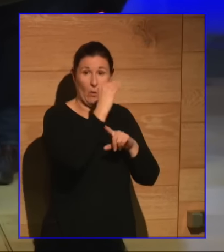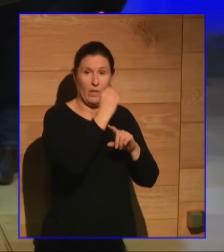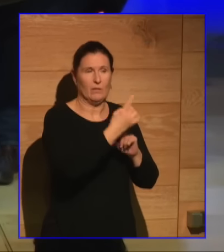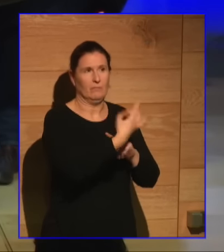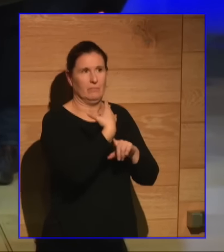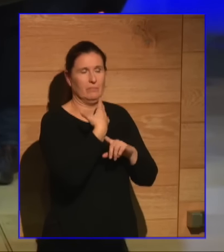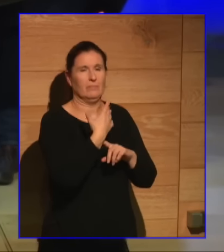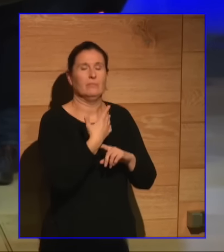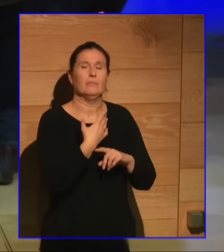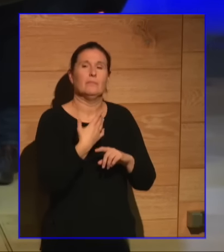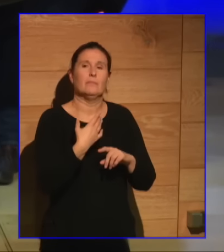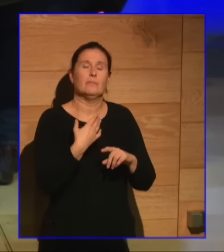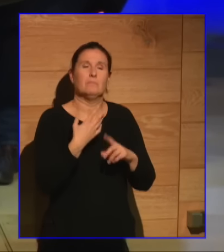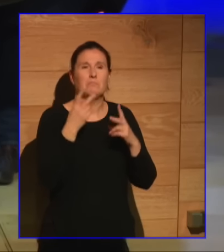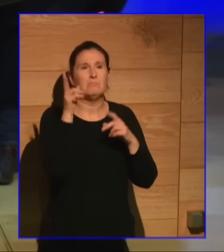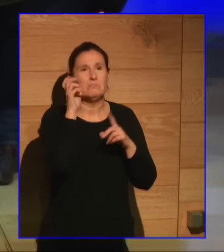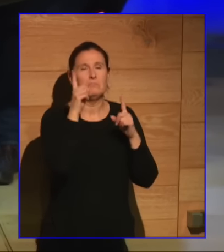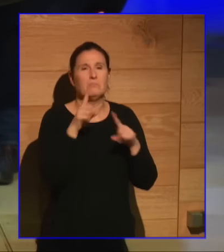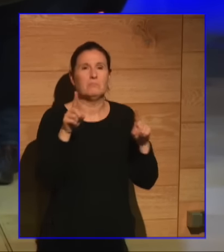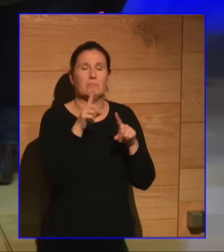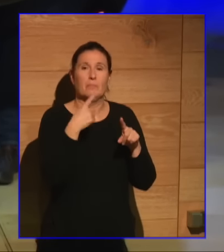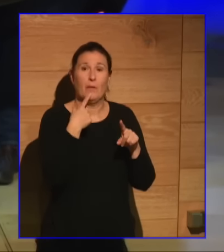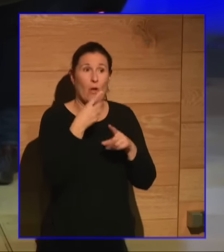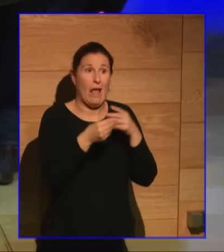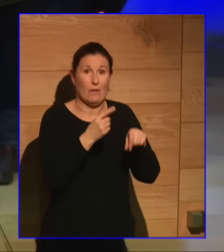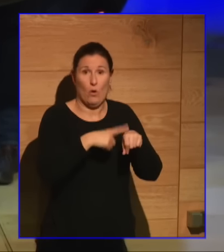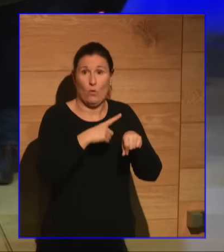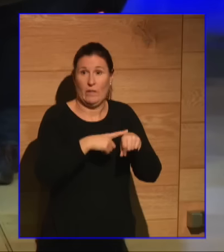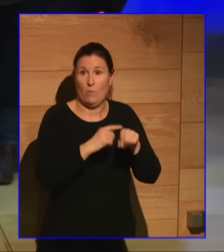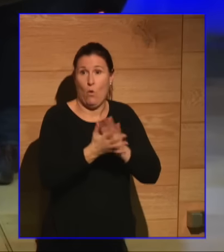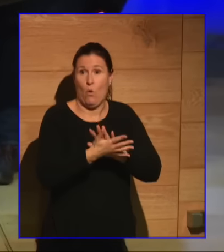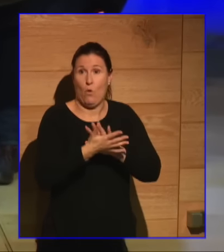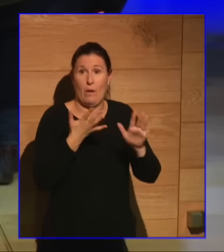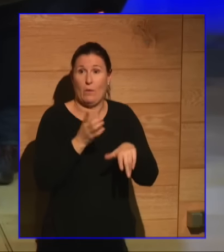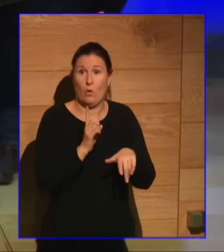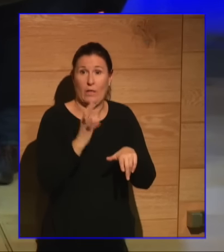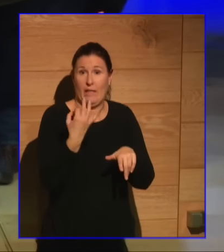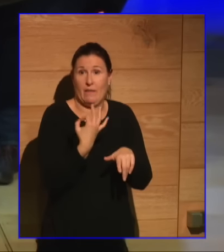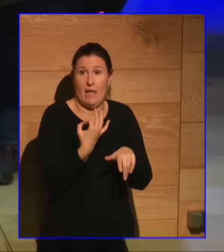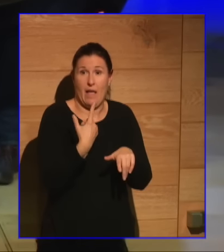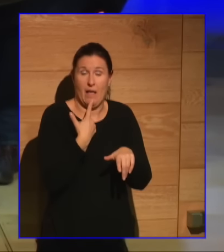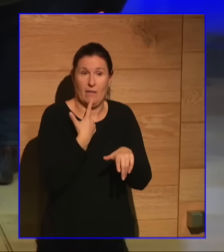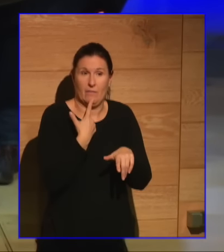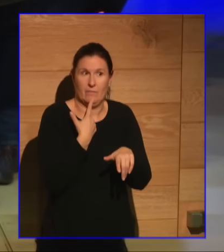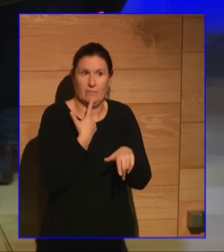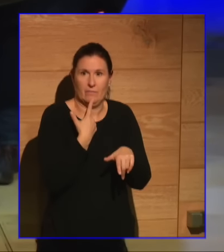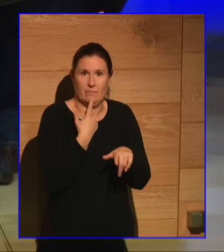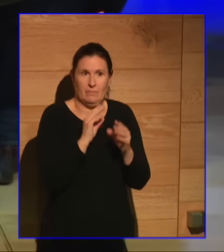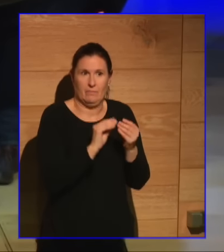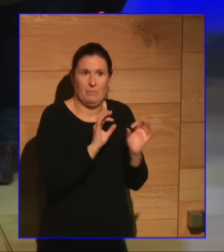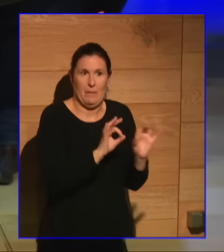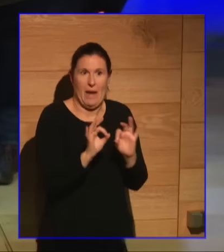ocurre? Que como no había manera de que eso llegara rápido y había que alcanzar una velocidad determinada para poder tener la música de Parque